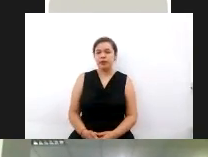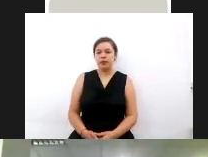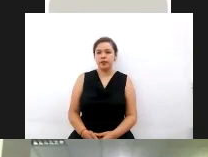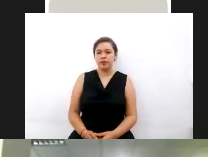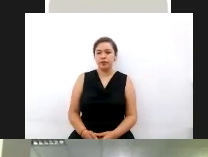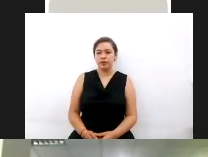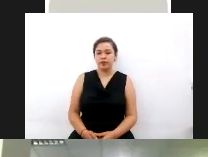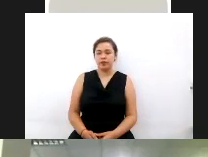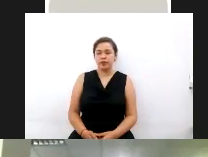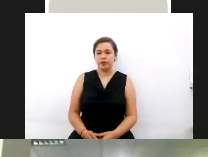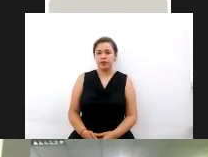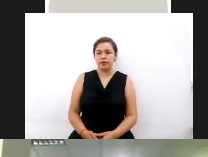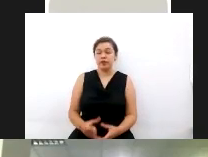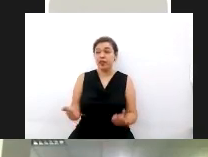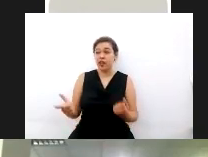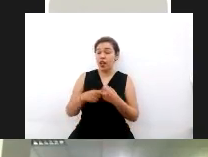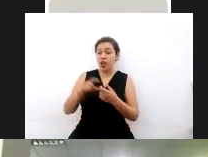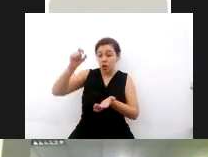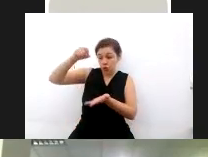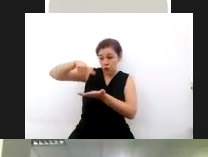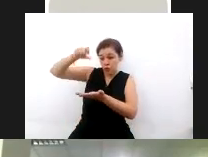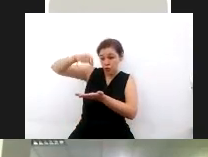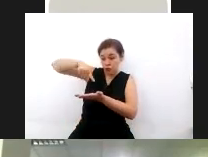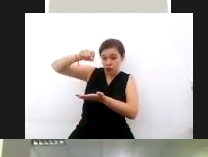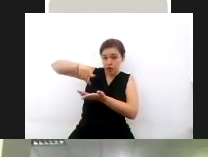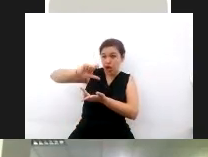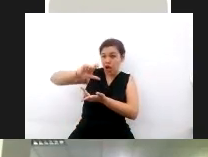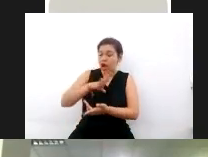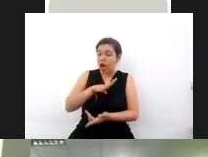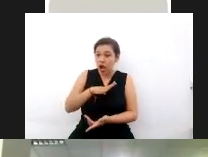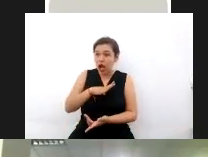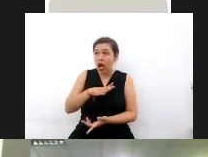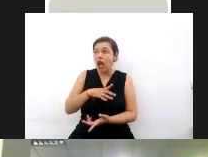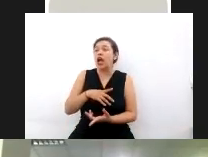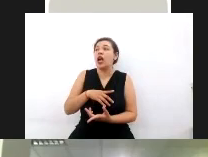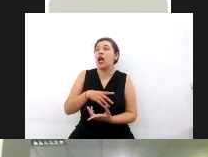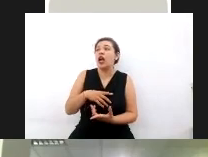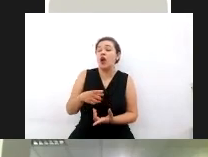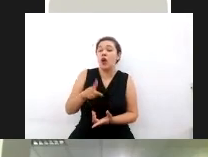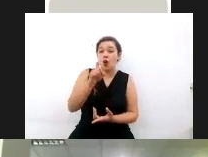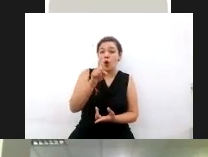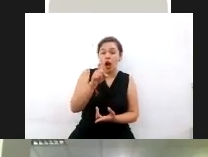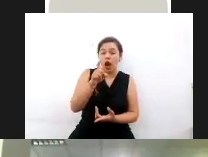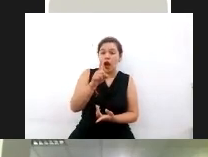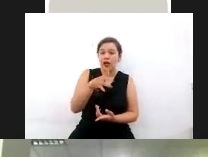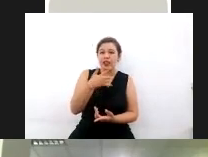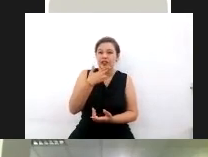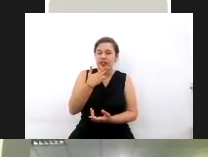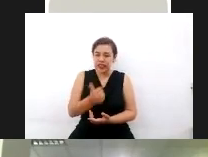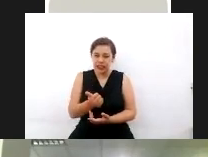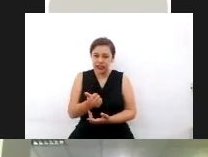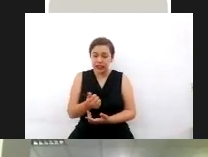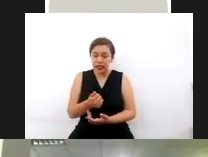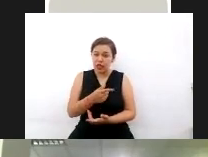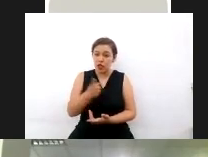Si hay algunas goteras o hay algunos sellos de agua que no funcionen, deben tener cuidado